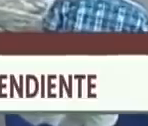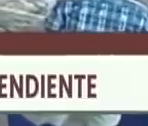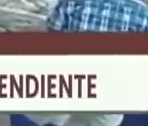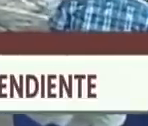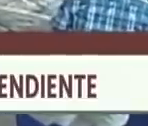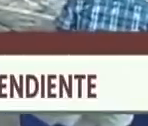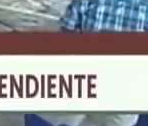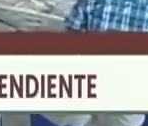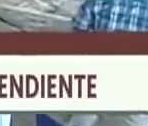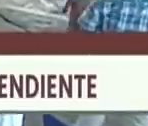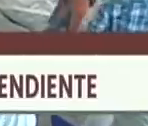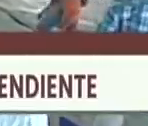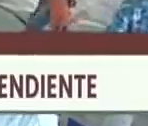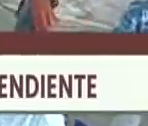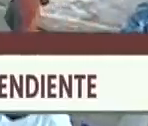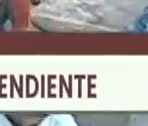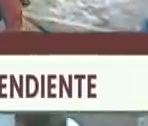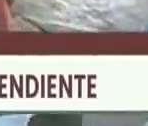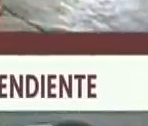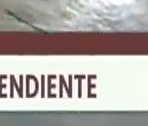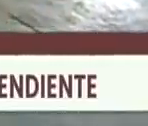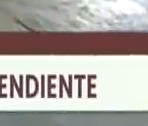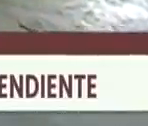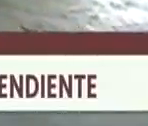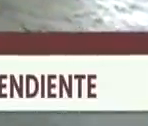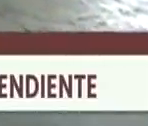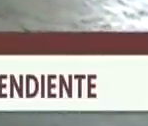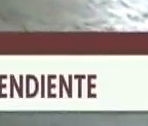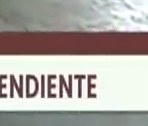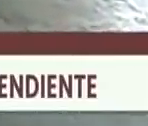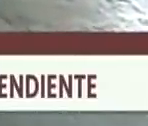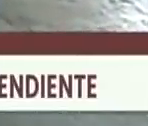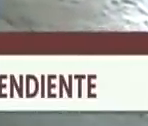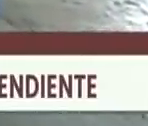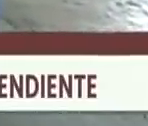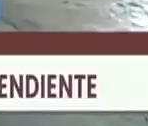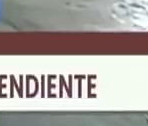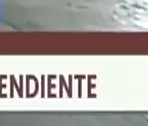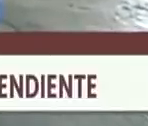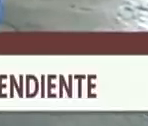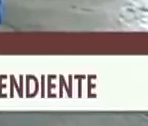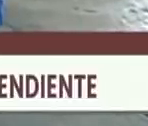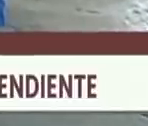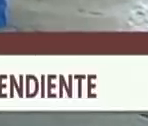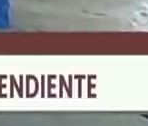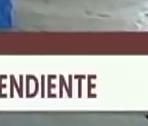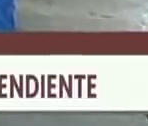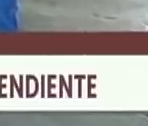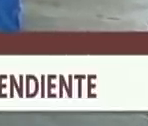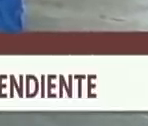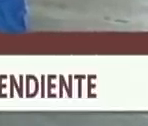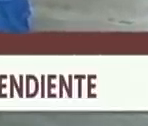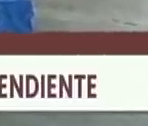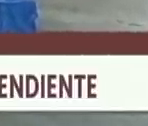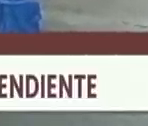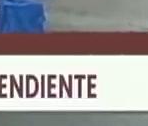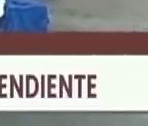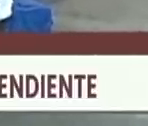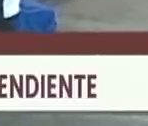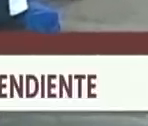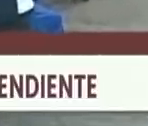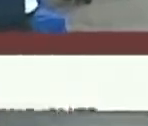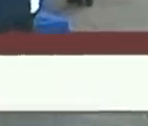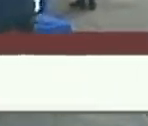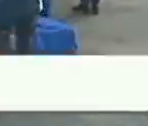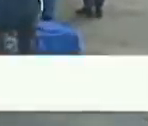grupo musical después de haber terminado una importante jornada de trabajo de este miércoles productivo con importantes anuncios